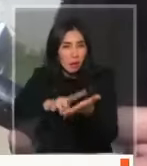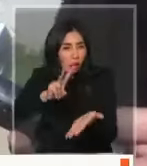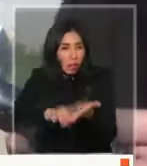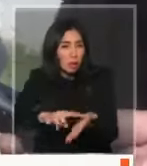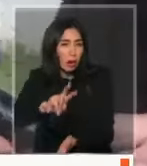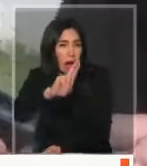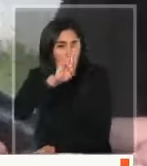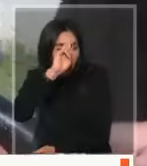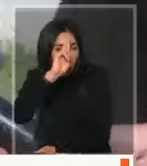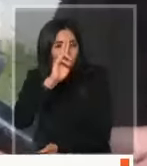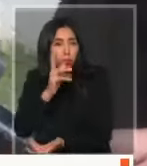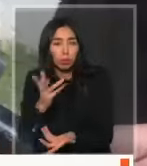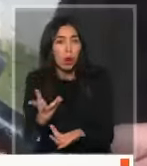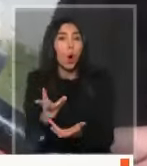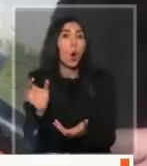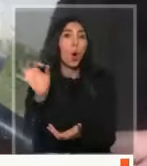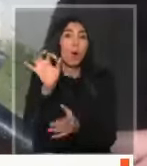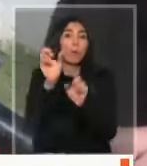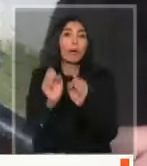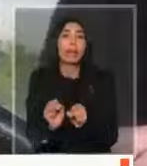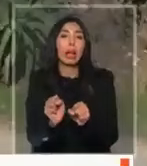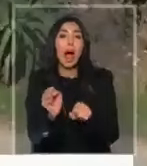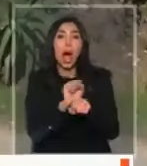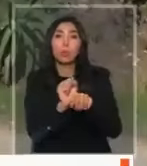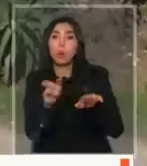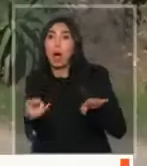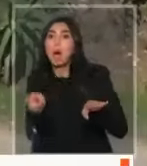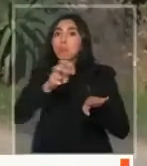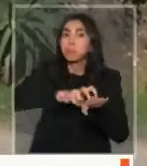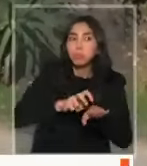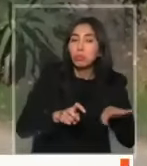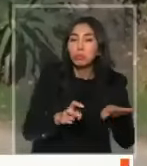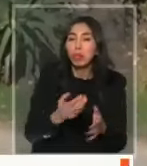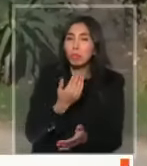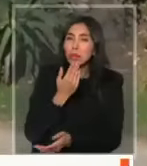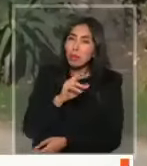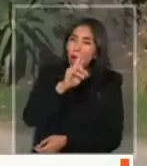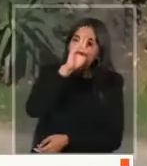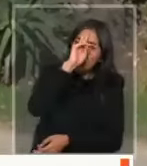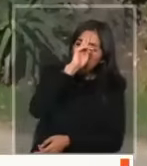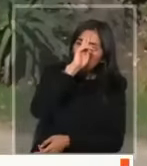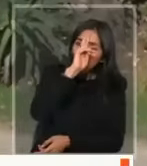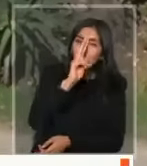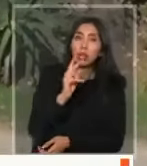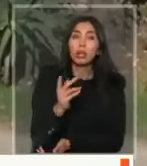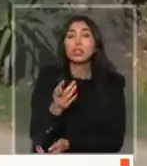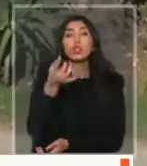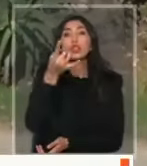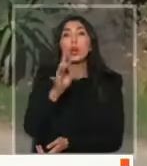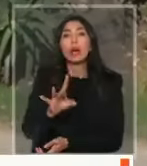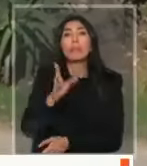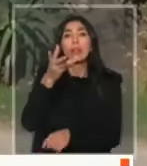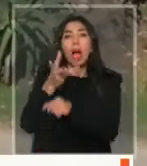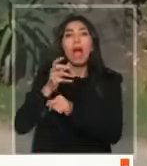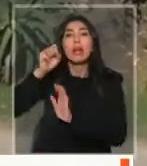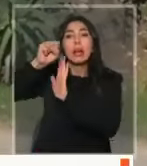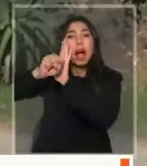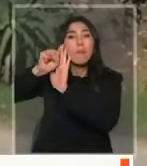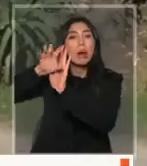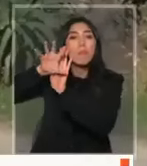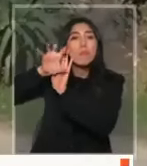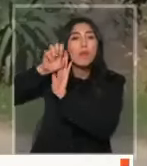Pudo haber salido quizás en un auto, pero también es extraño. La única pista que tenemos es la imagen de las cámaras, entonces eso es lo